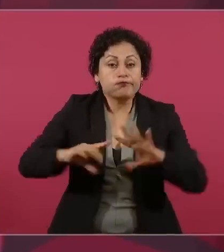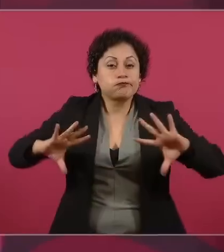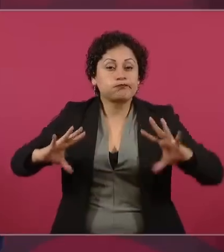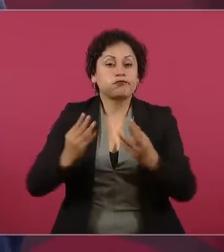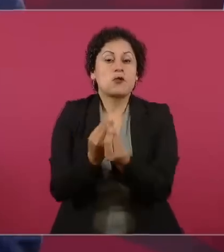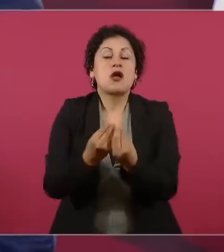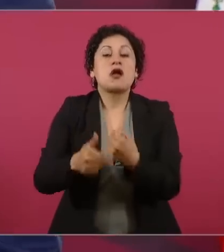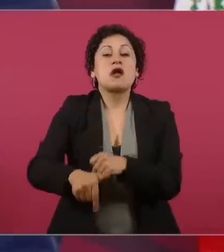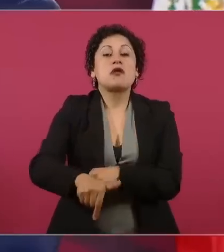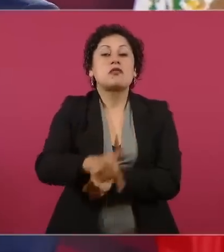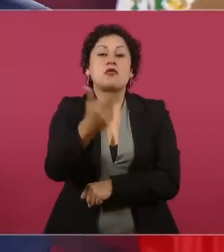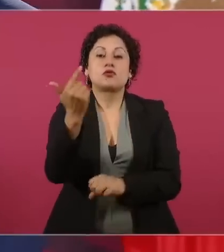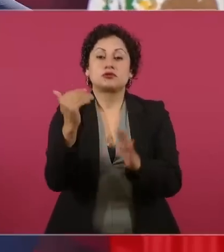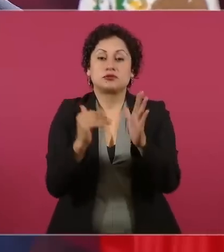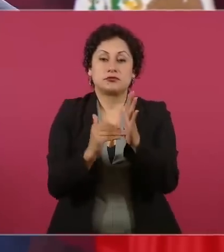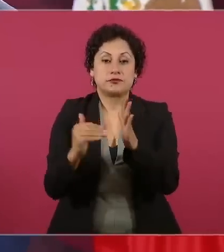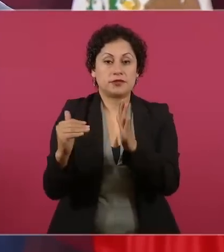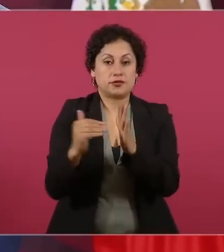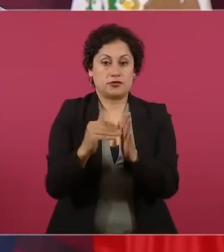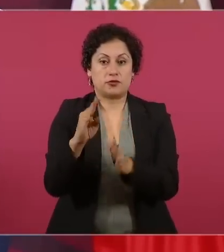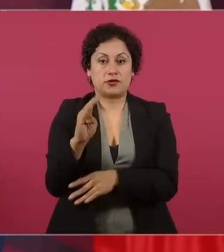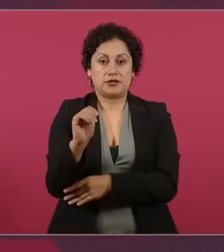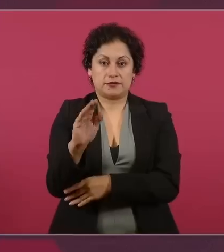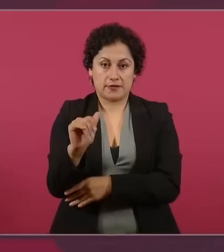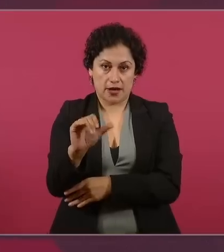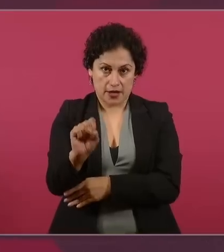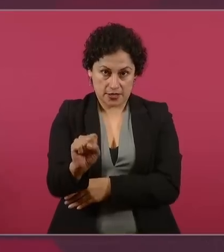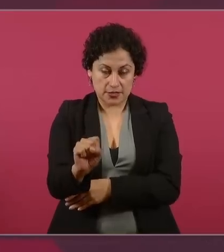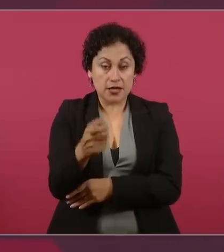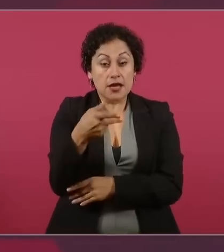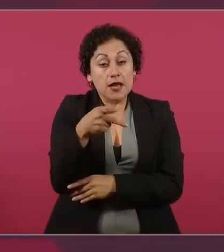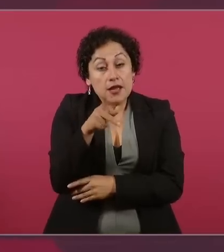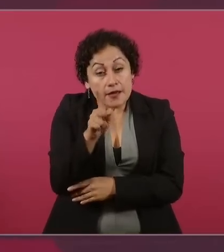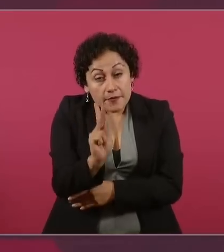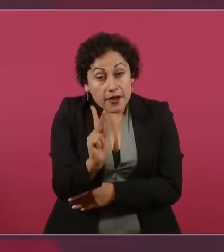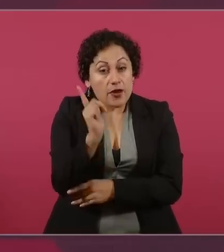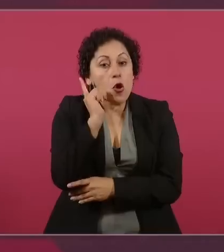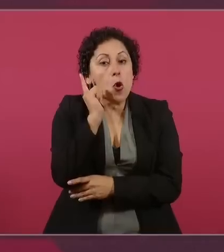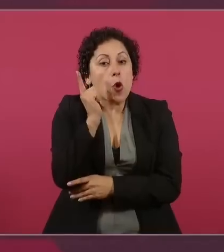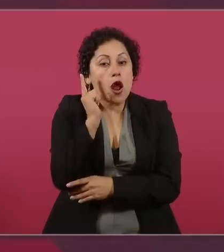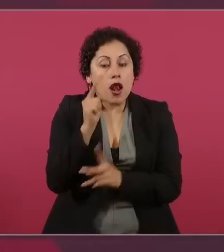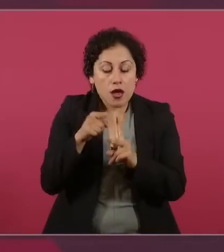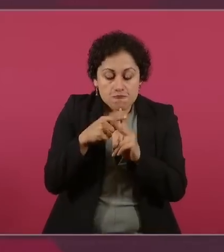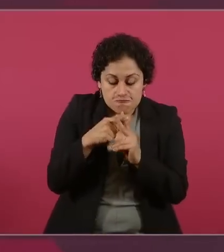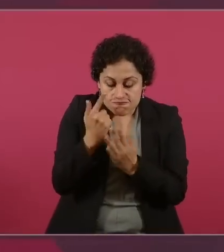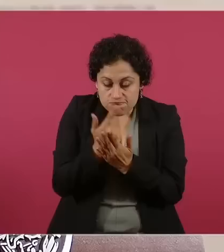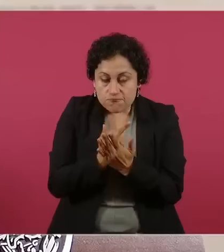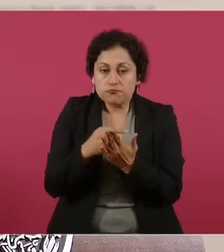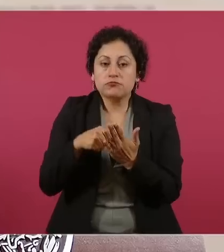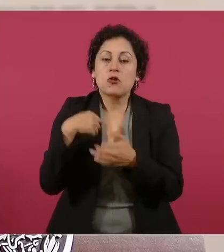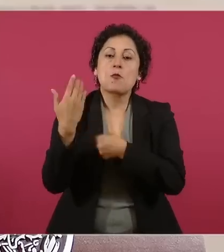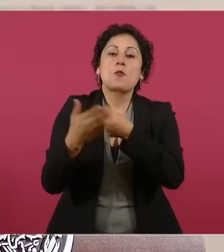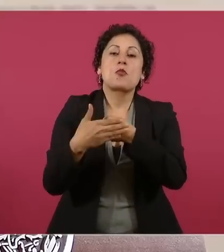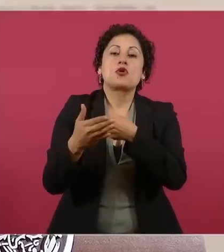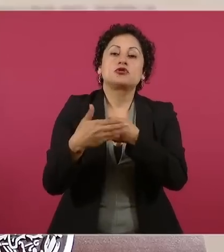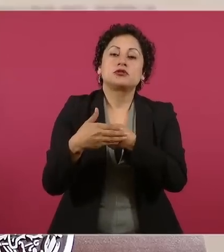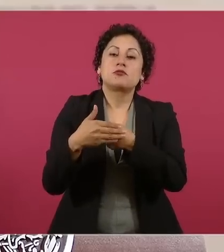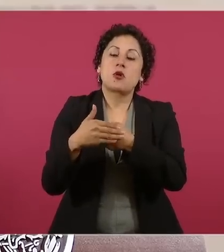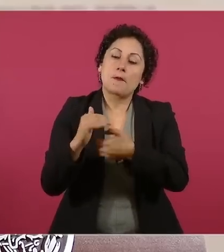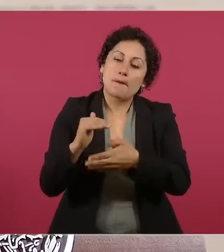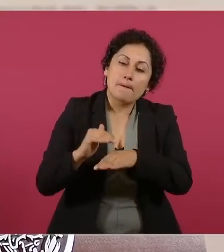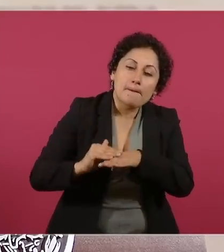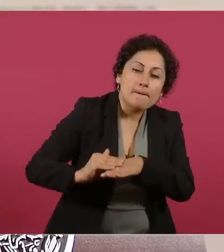pero queremos aumentar, si podemos, lo que tiene que ver con